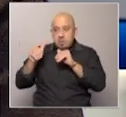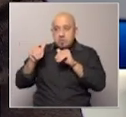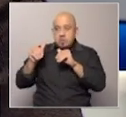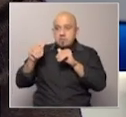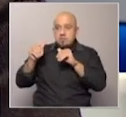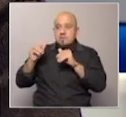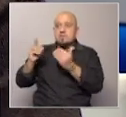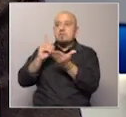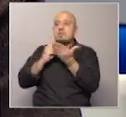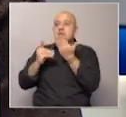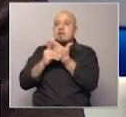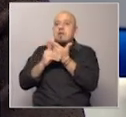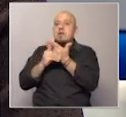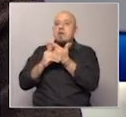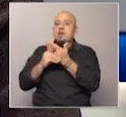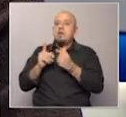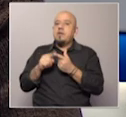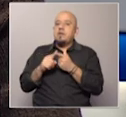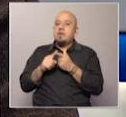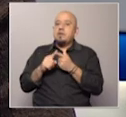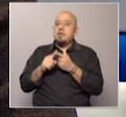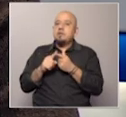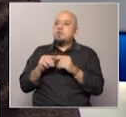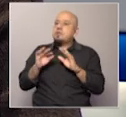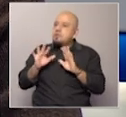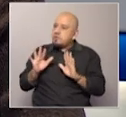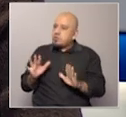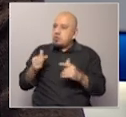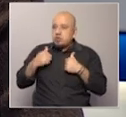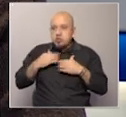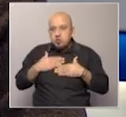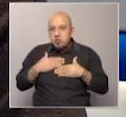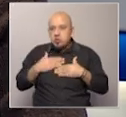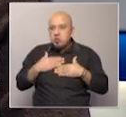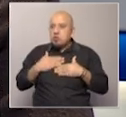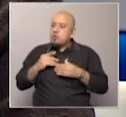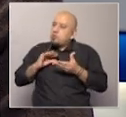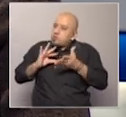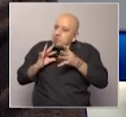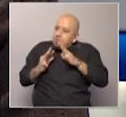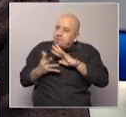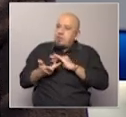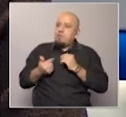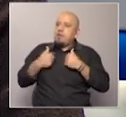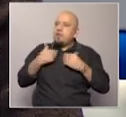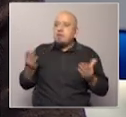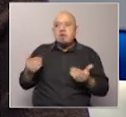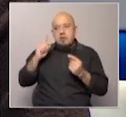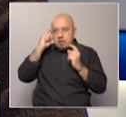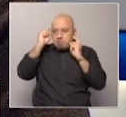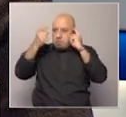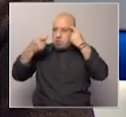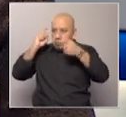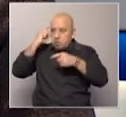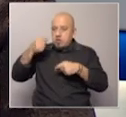proyectos de la cuestión nada inocente es que nosotros somos caja de resonancia o sea que si vos presentamos un proyecto